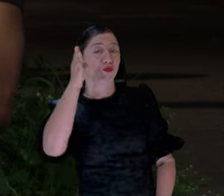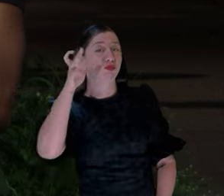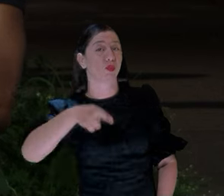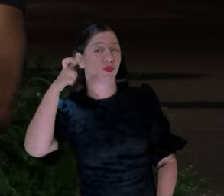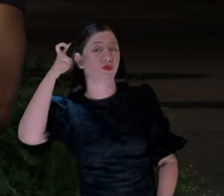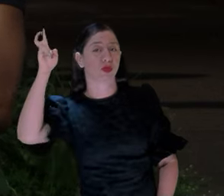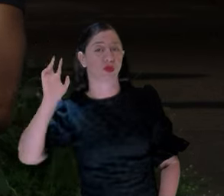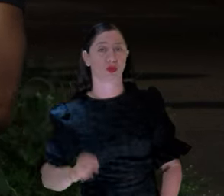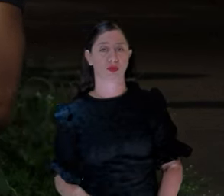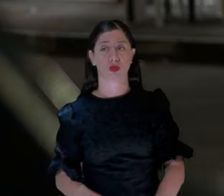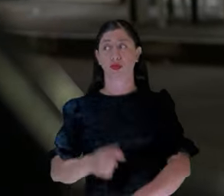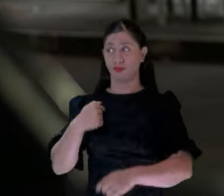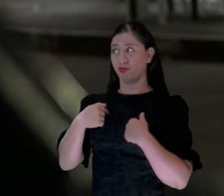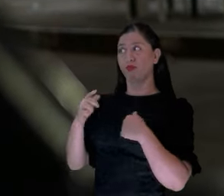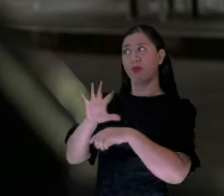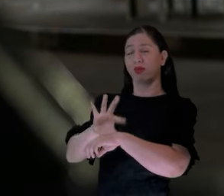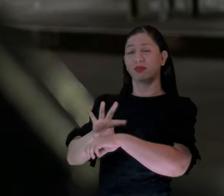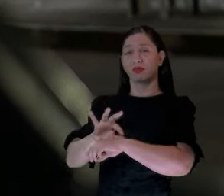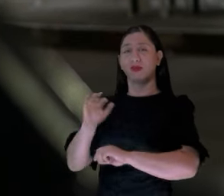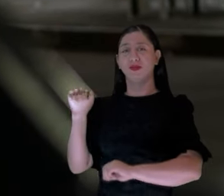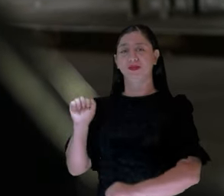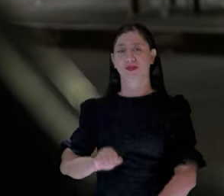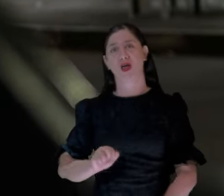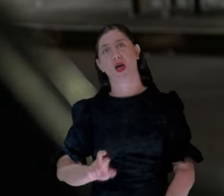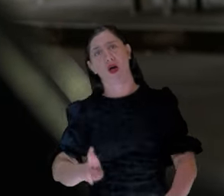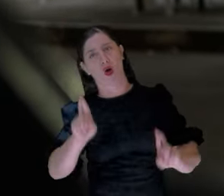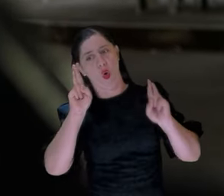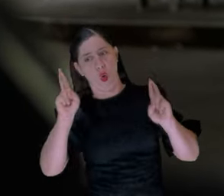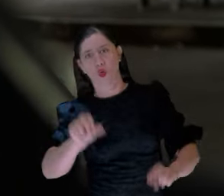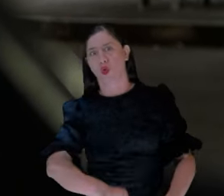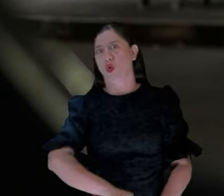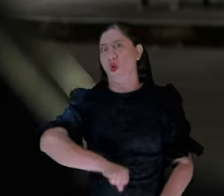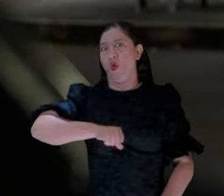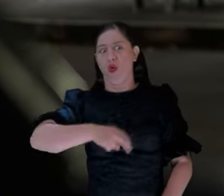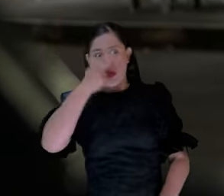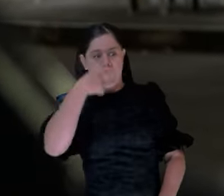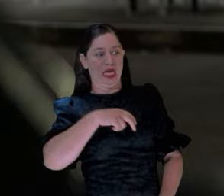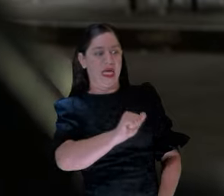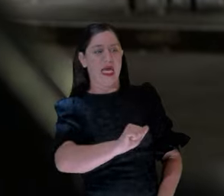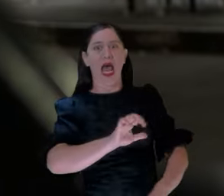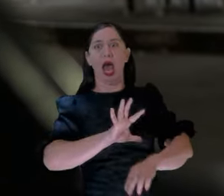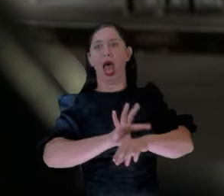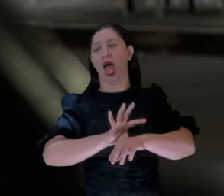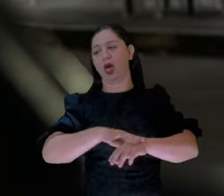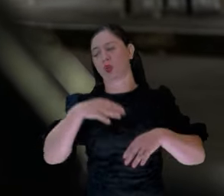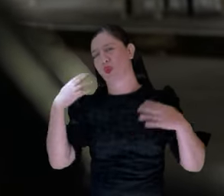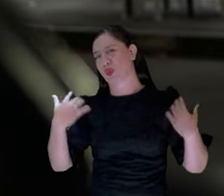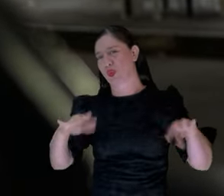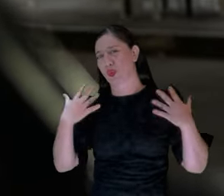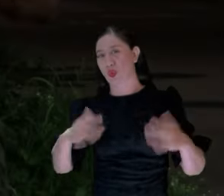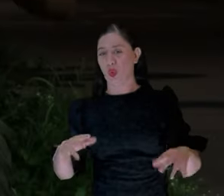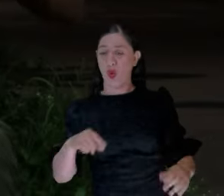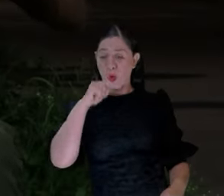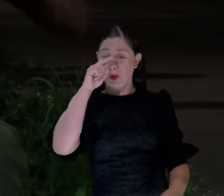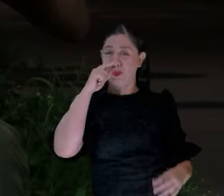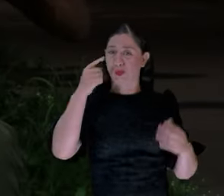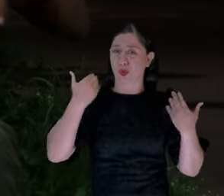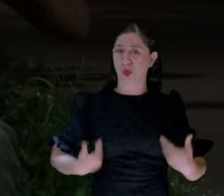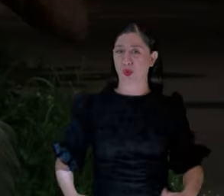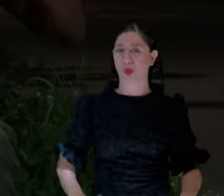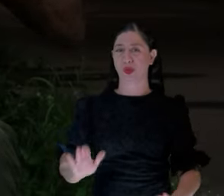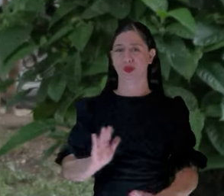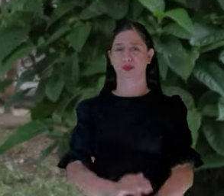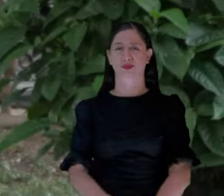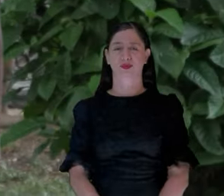tiene que ser una profesional. Un médico. Y el hombre más orgulloso de tener una hija médico. ¡Ay! ¡Don Orlando!